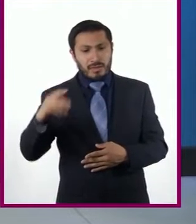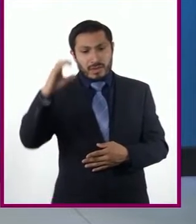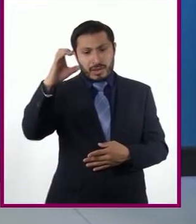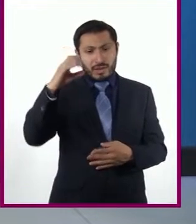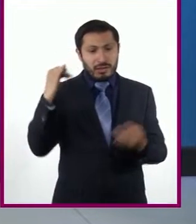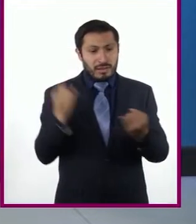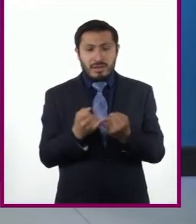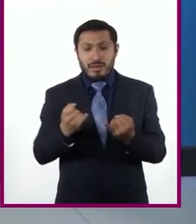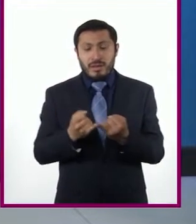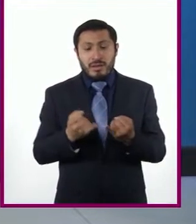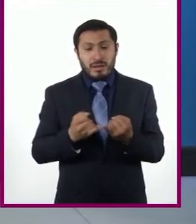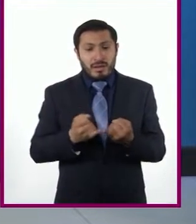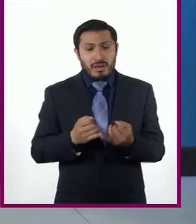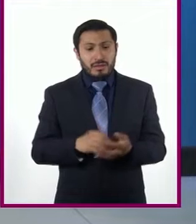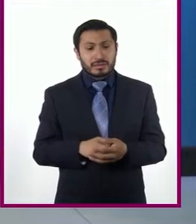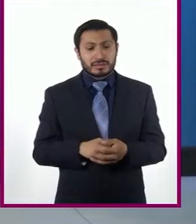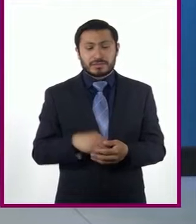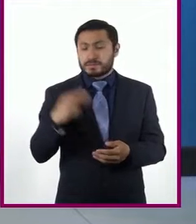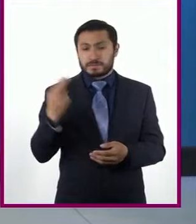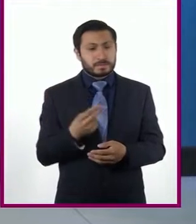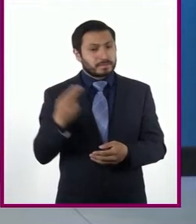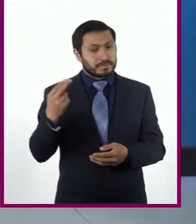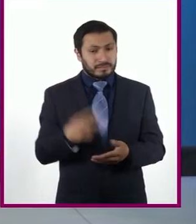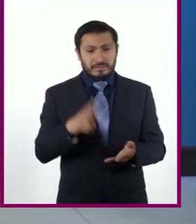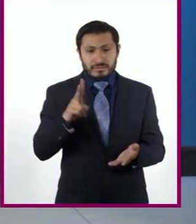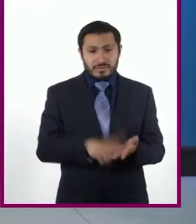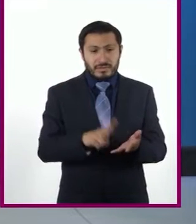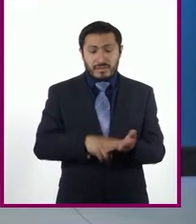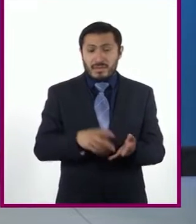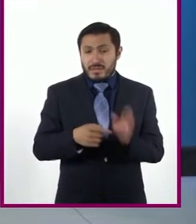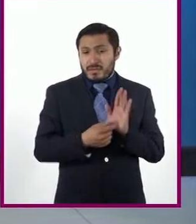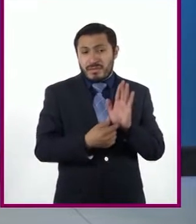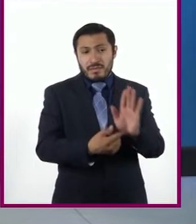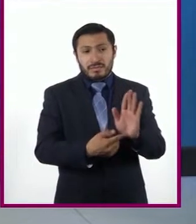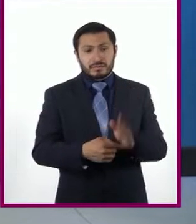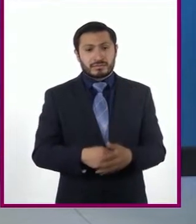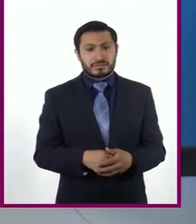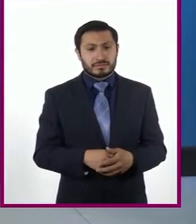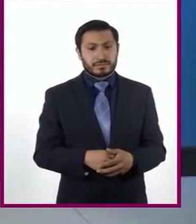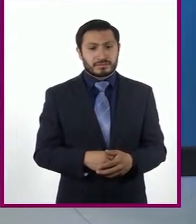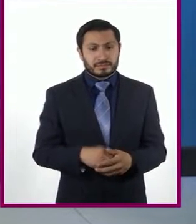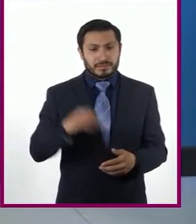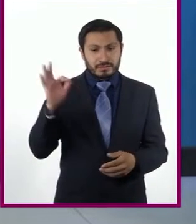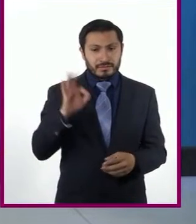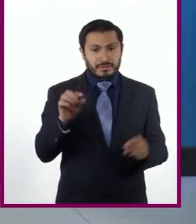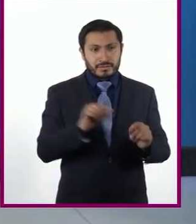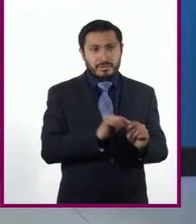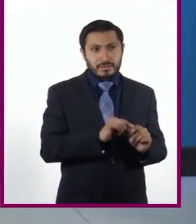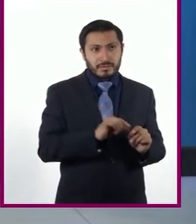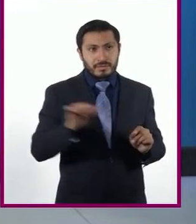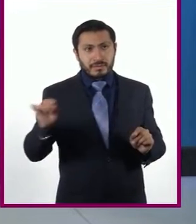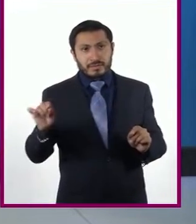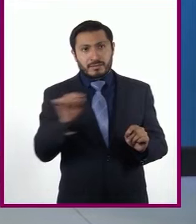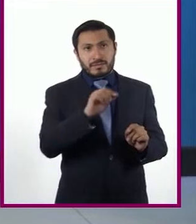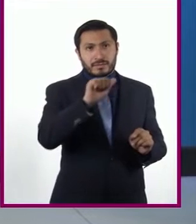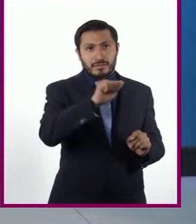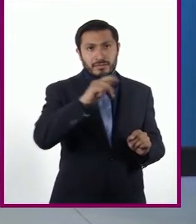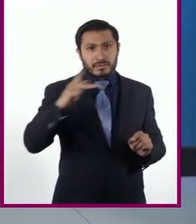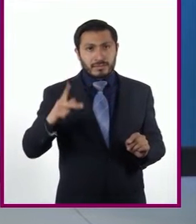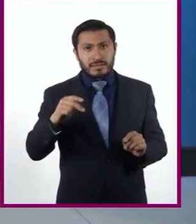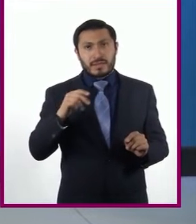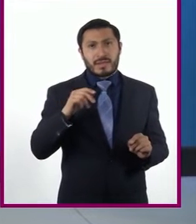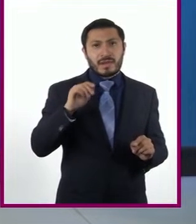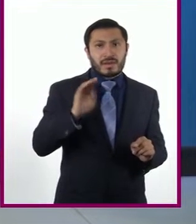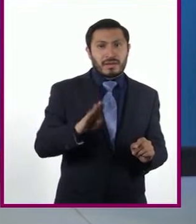misma medida y no necesitamos que un valor nos lo afirme. Si trazamos los segmentos AP y